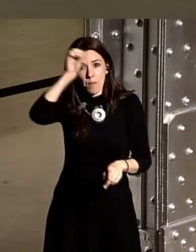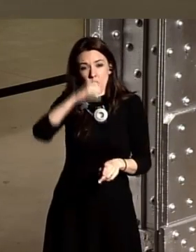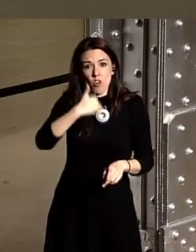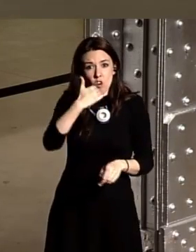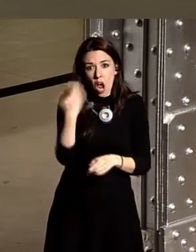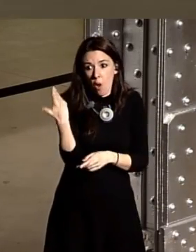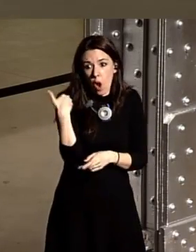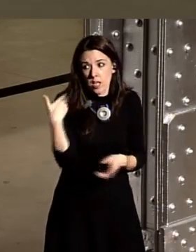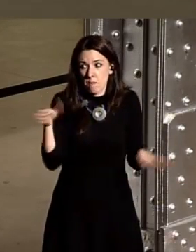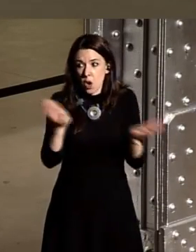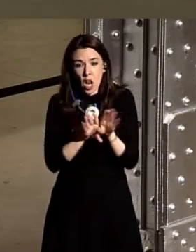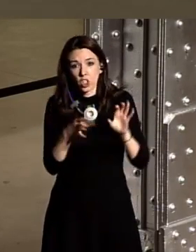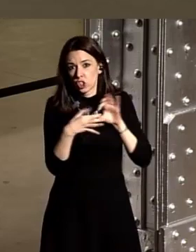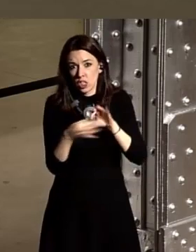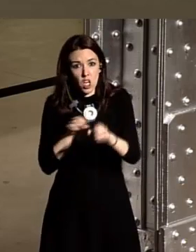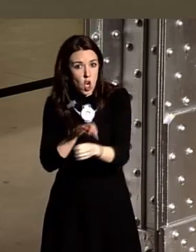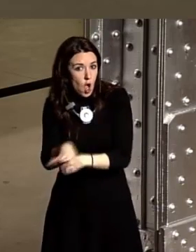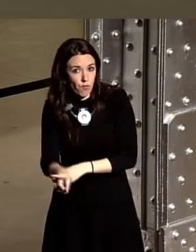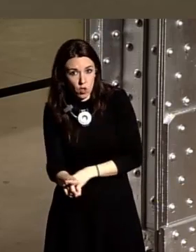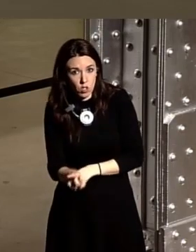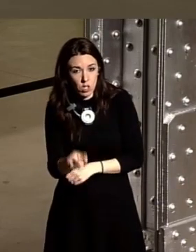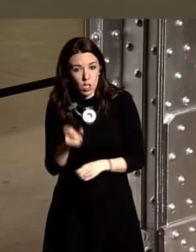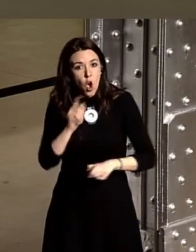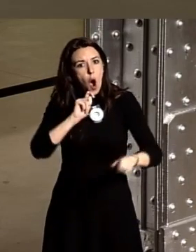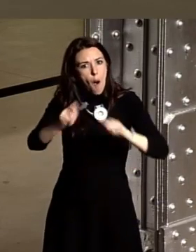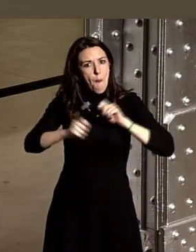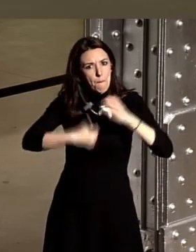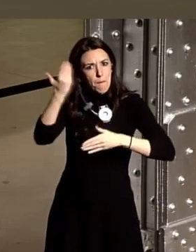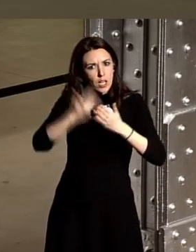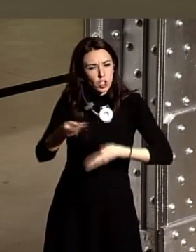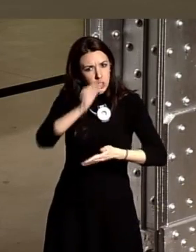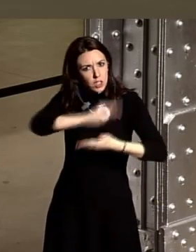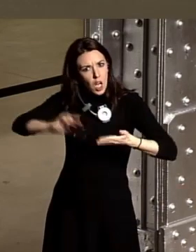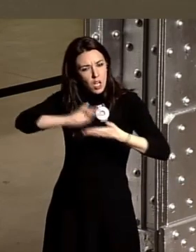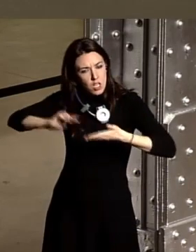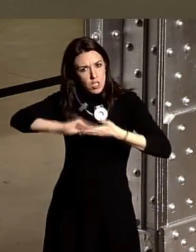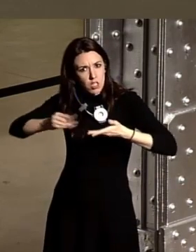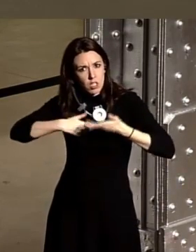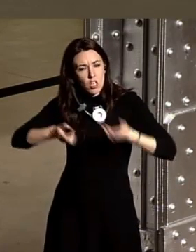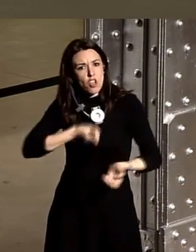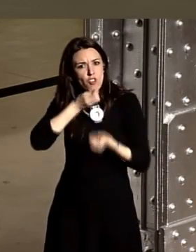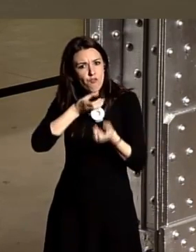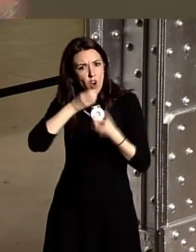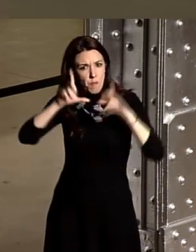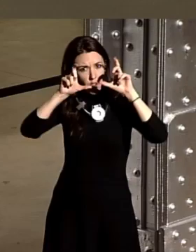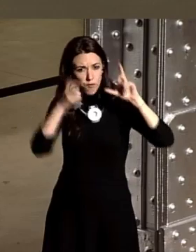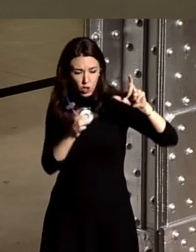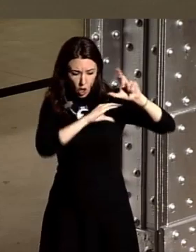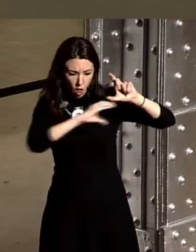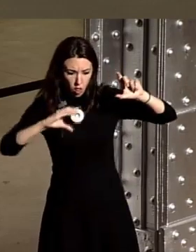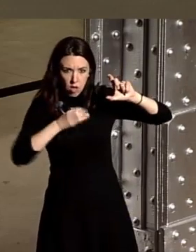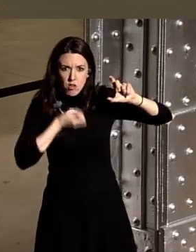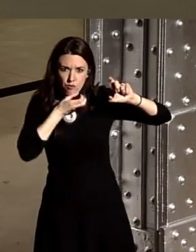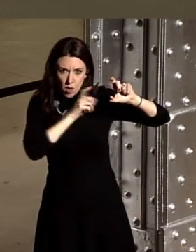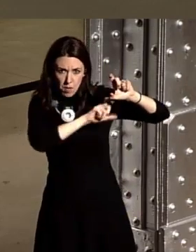pasó anoche. Entonces, como periodista, lo escribí en mi caption, en la información en la foto. Pensaba